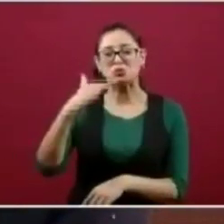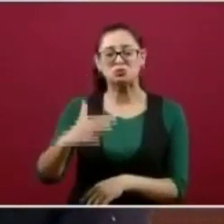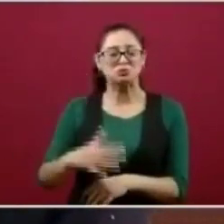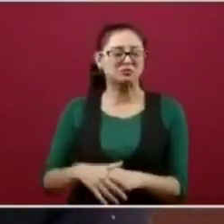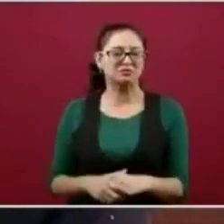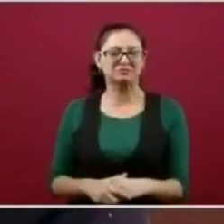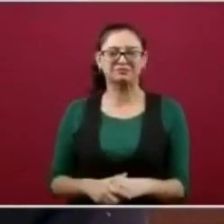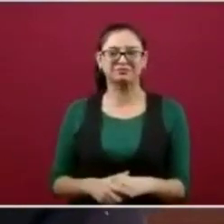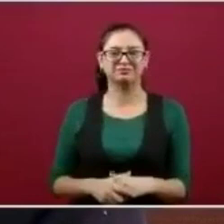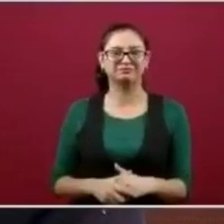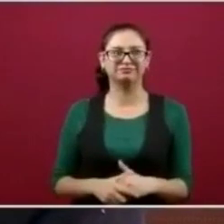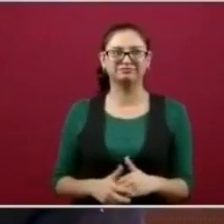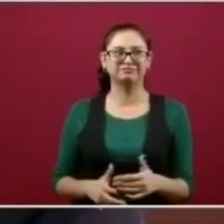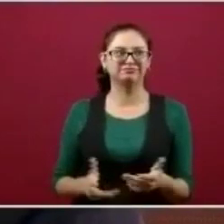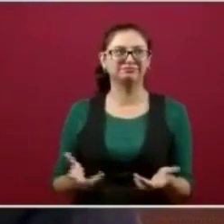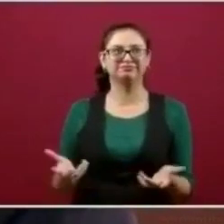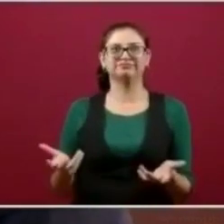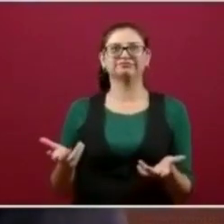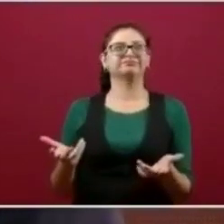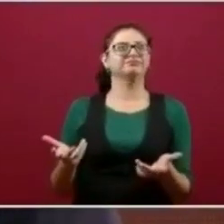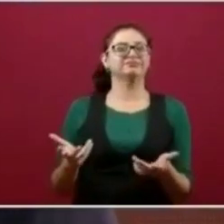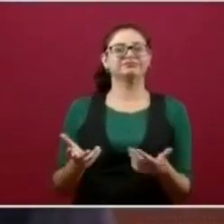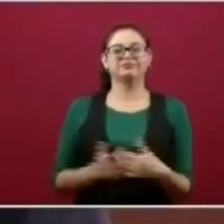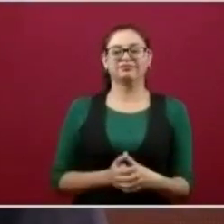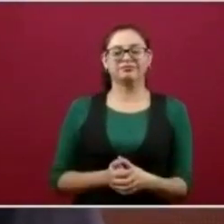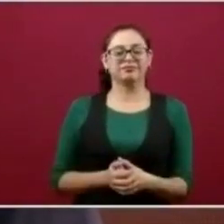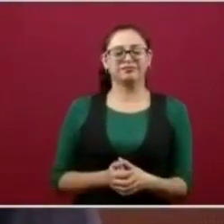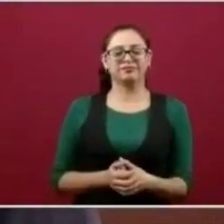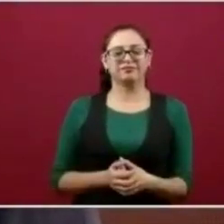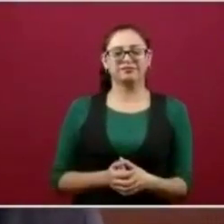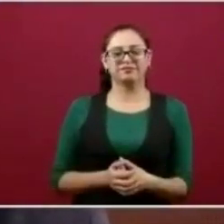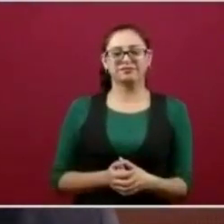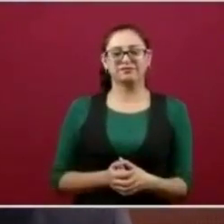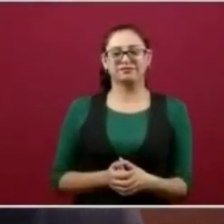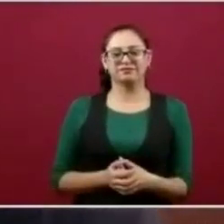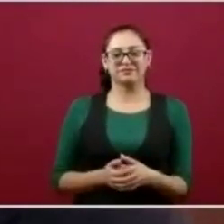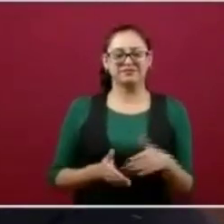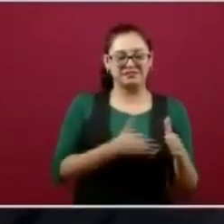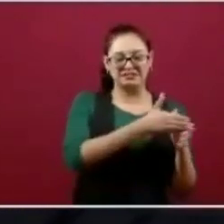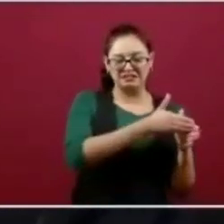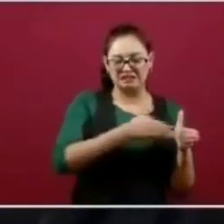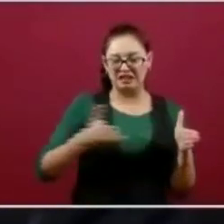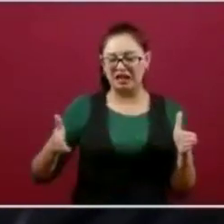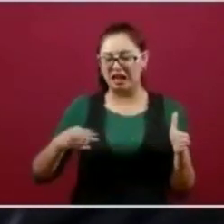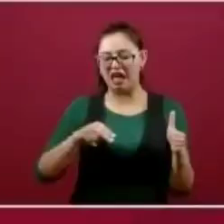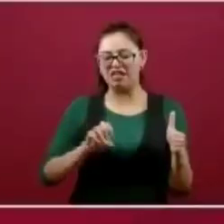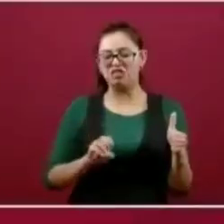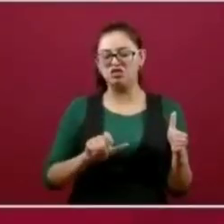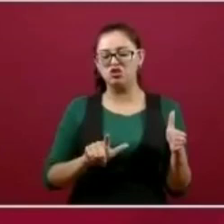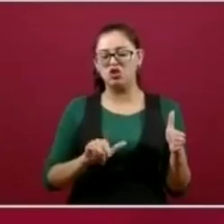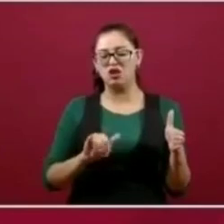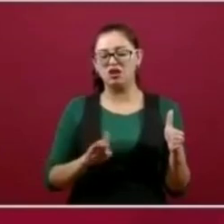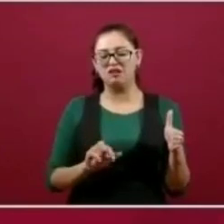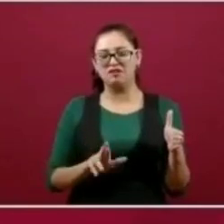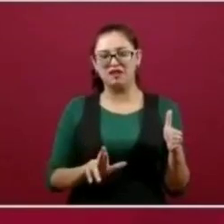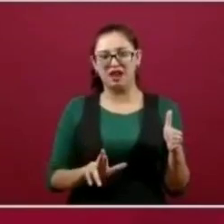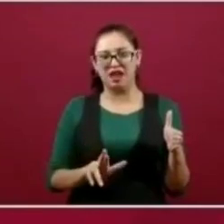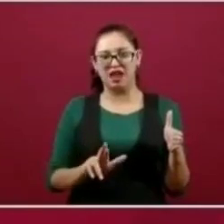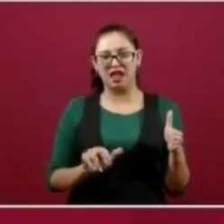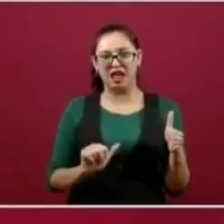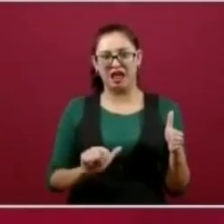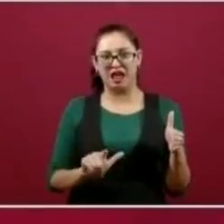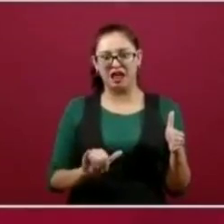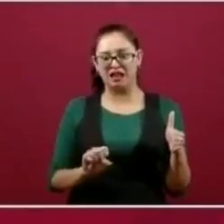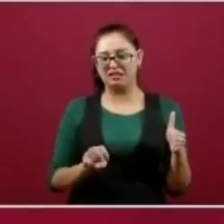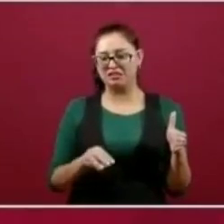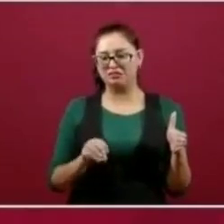Casi se podría decir que neoliberalismo es sinónimo de robo,